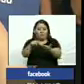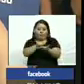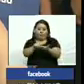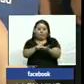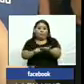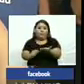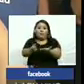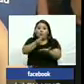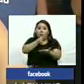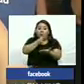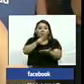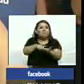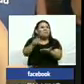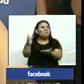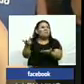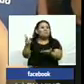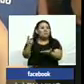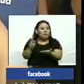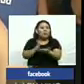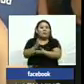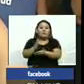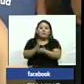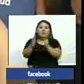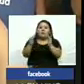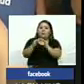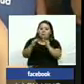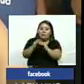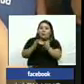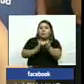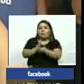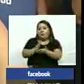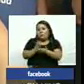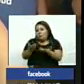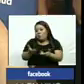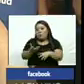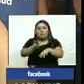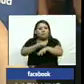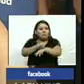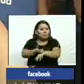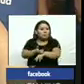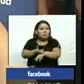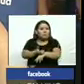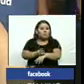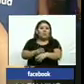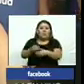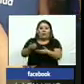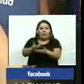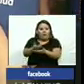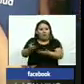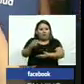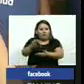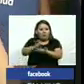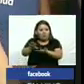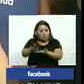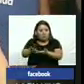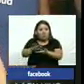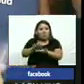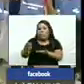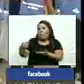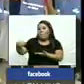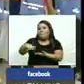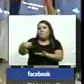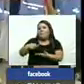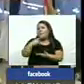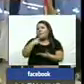sobre el acceso a vivienda, acceso a servicios como transporte, canasta básica, fuentes de ingreso.